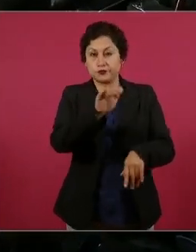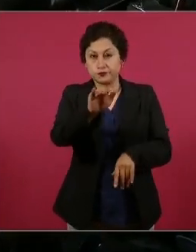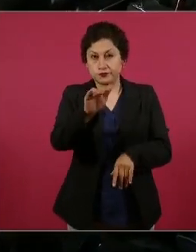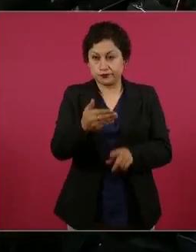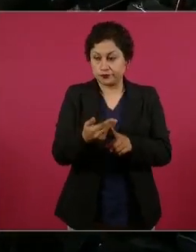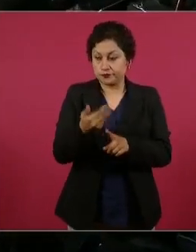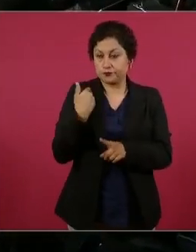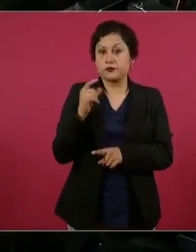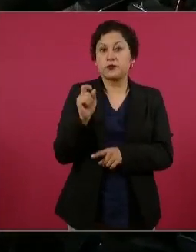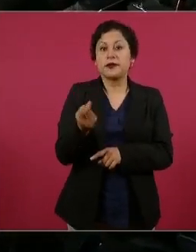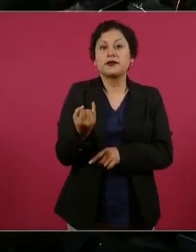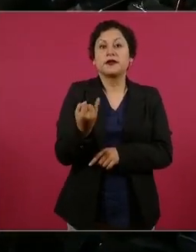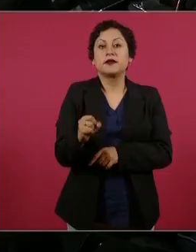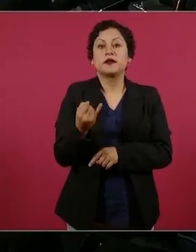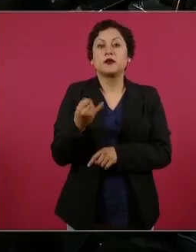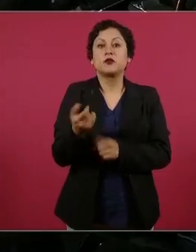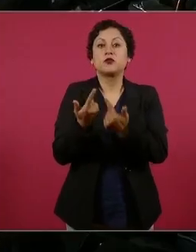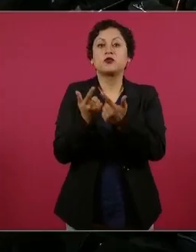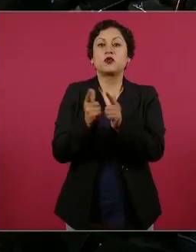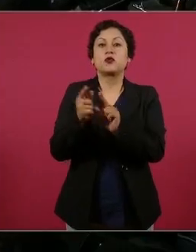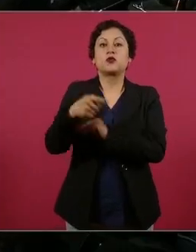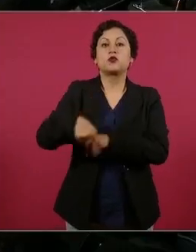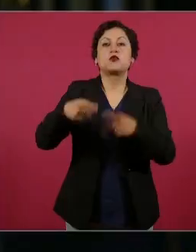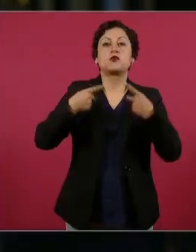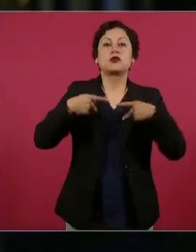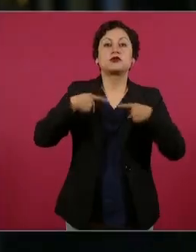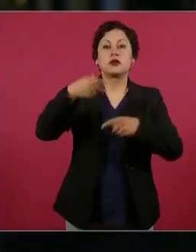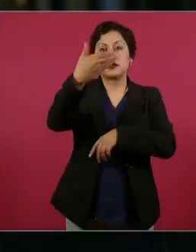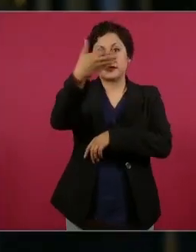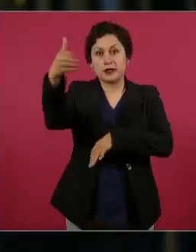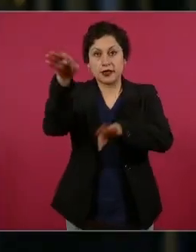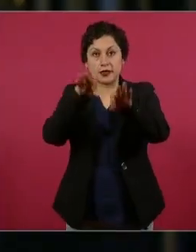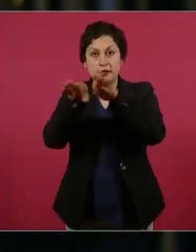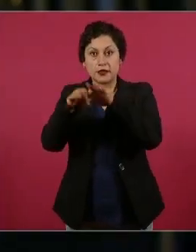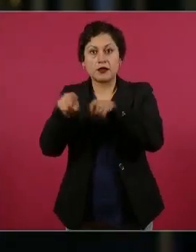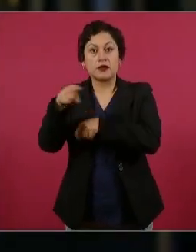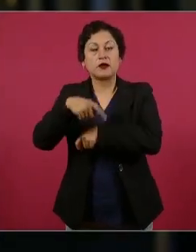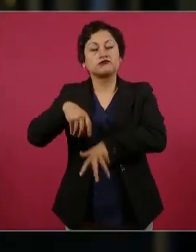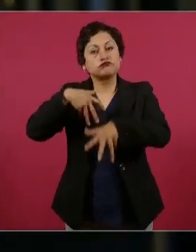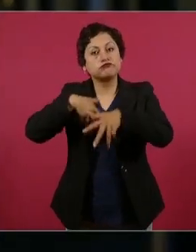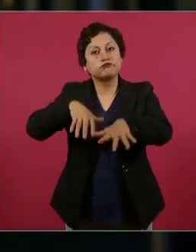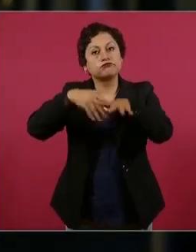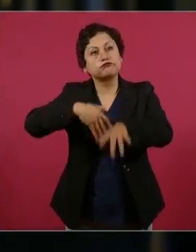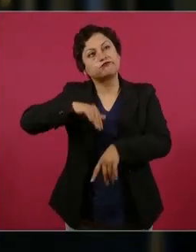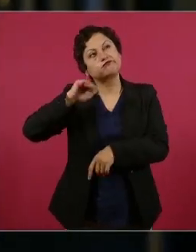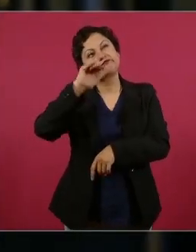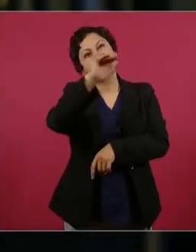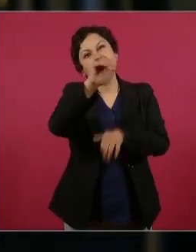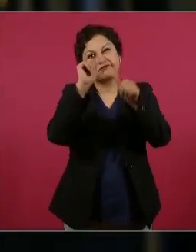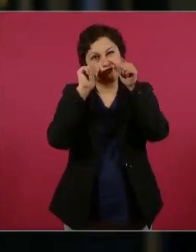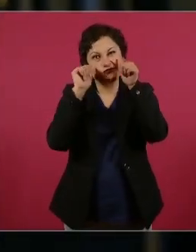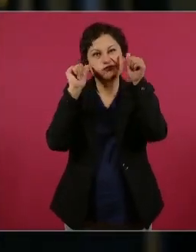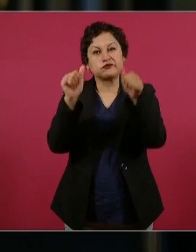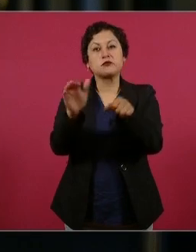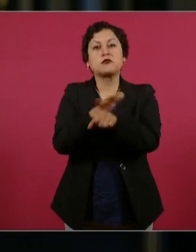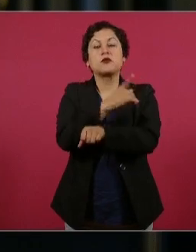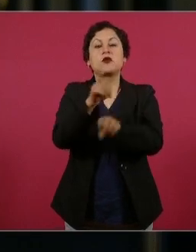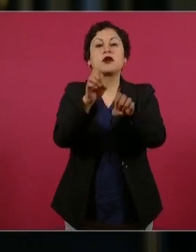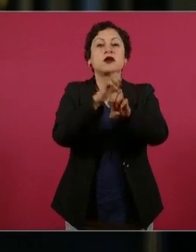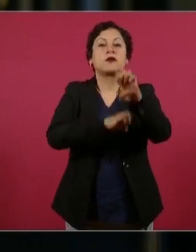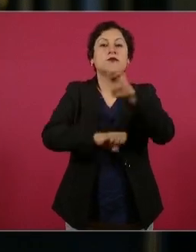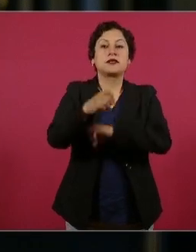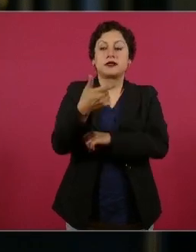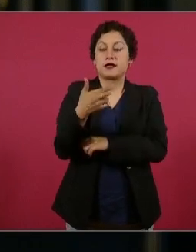grupo de campesinos que se manifestaban para pedir la intervención de autoridades por los daños ambientales que la empresa Granjas